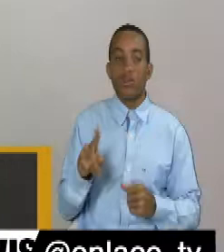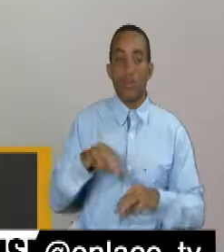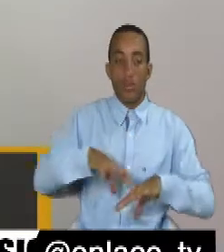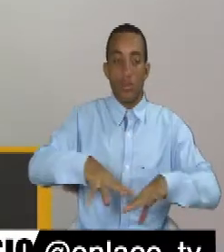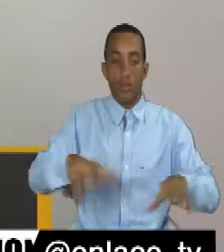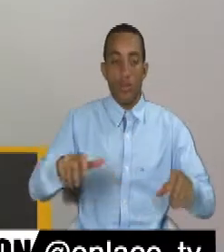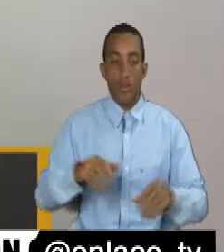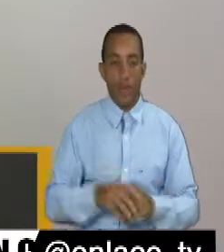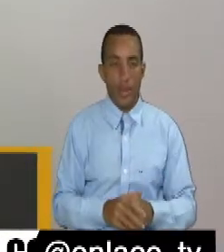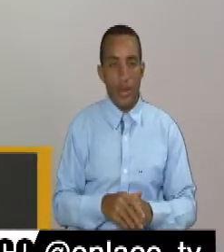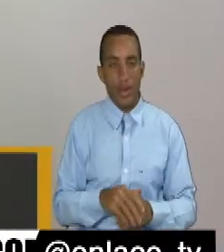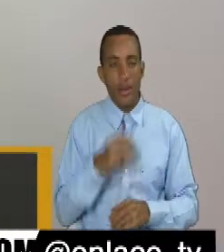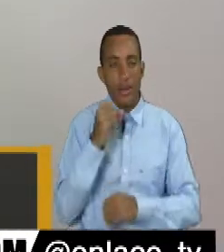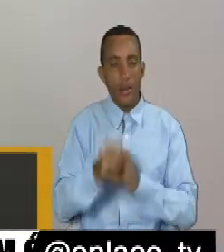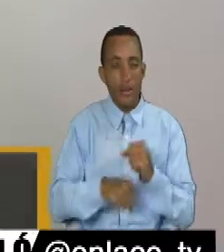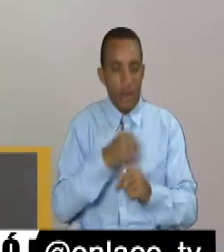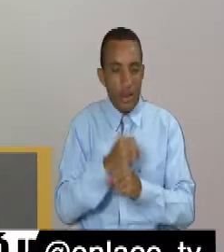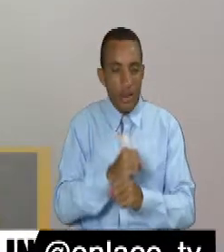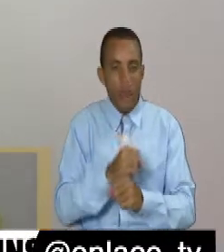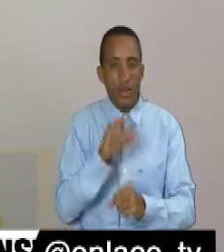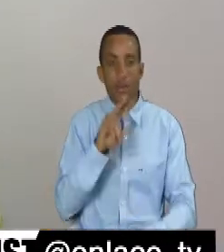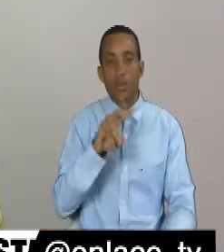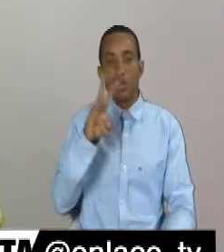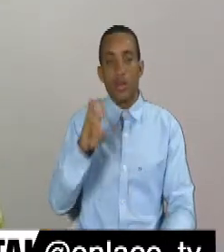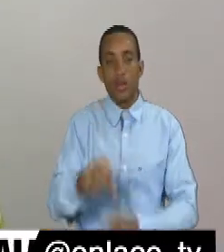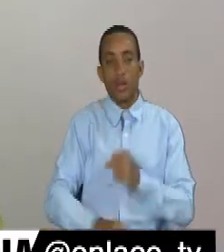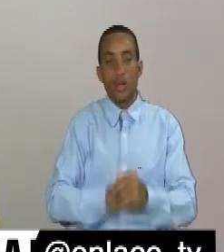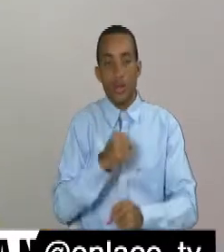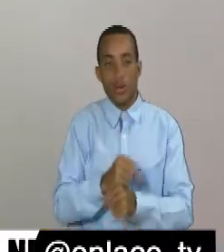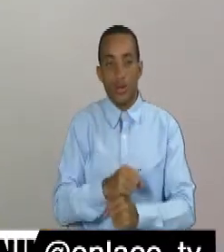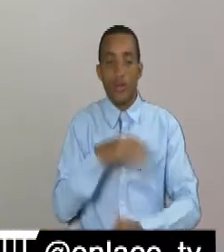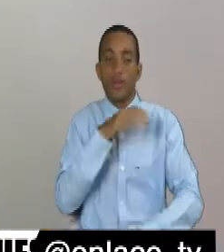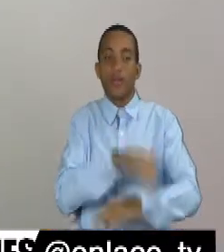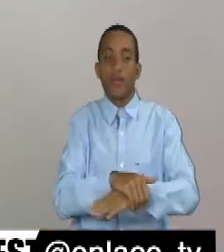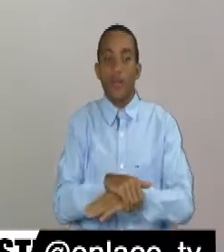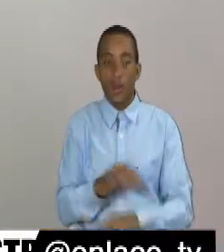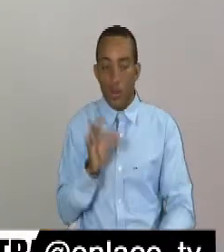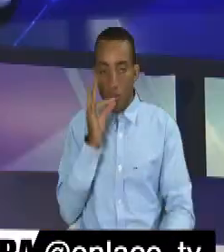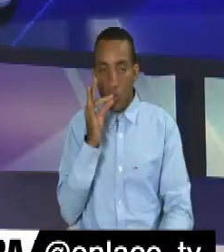de 28 años, es consumidora de sustancias psicoactivas.